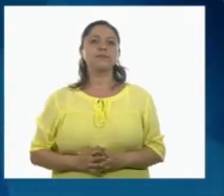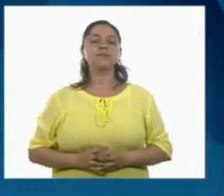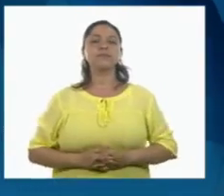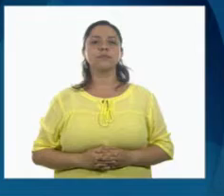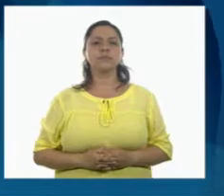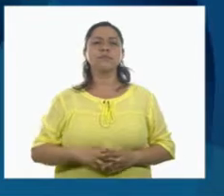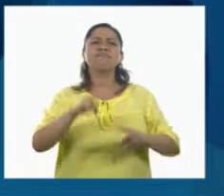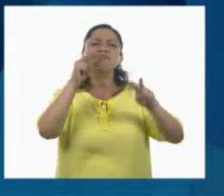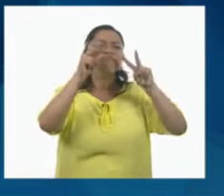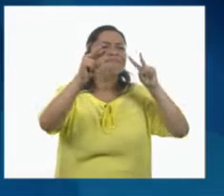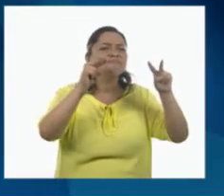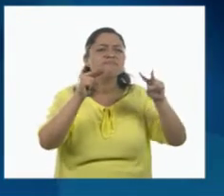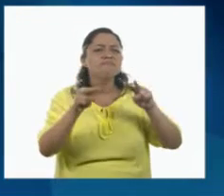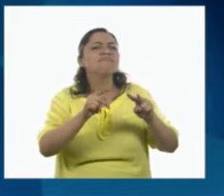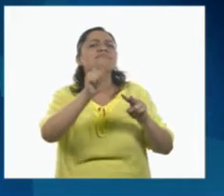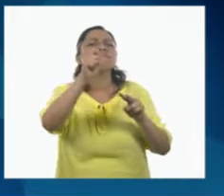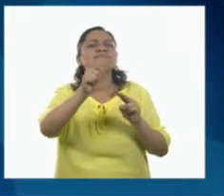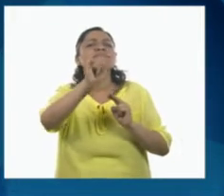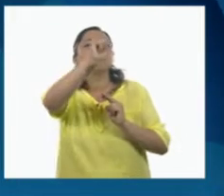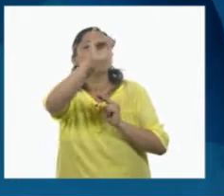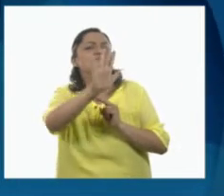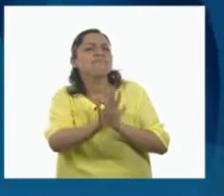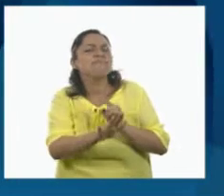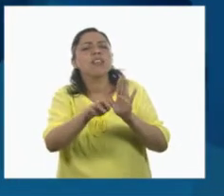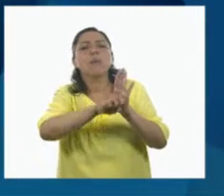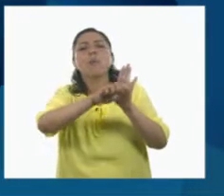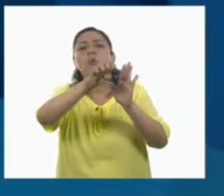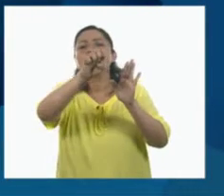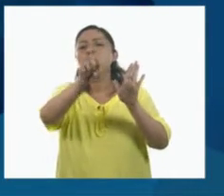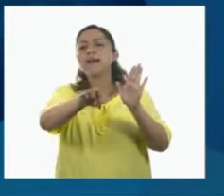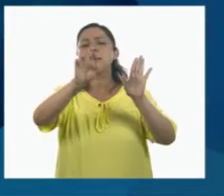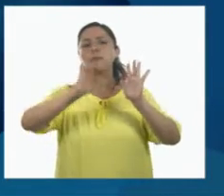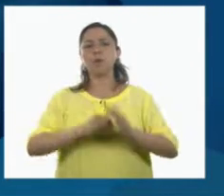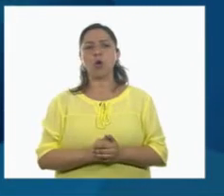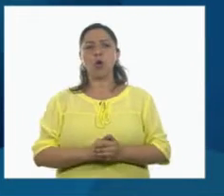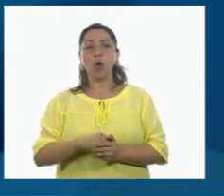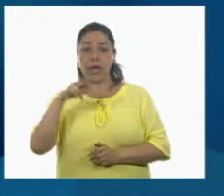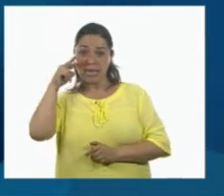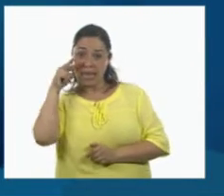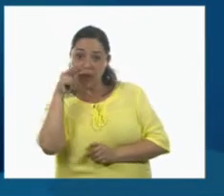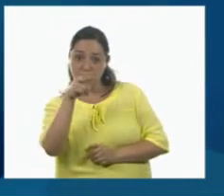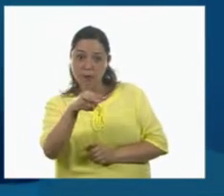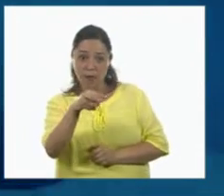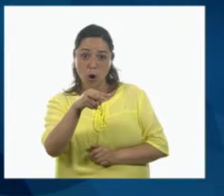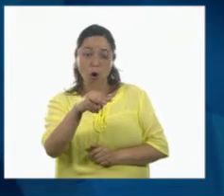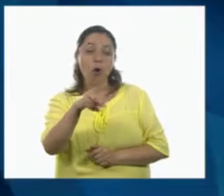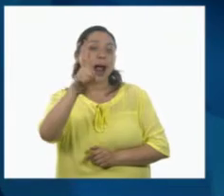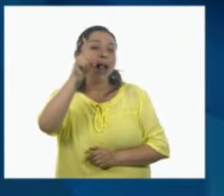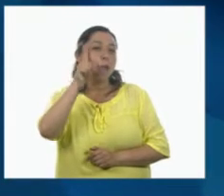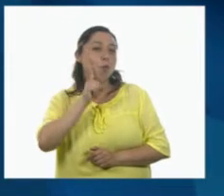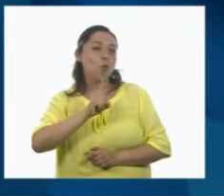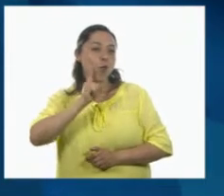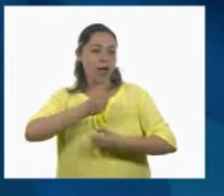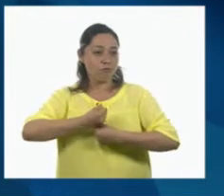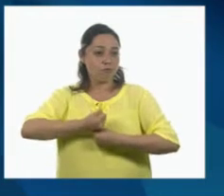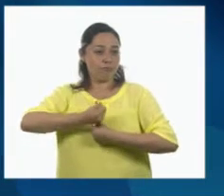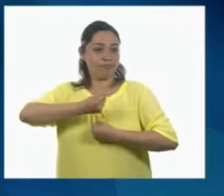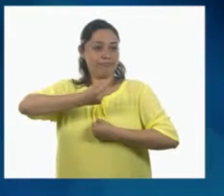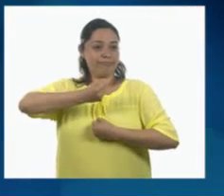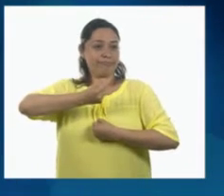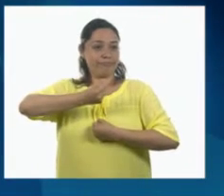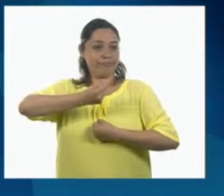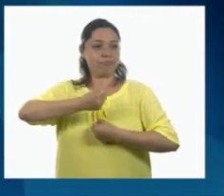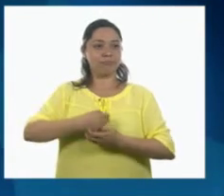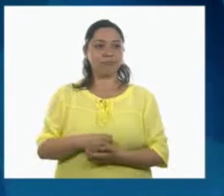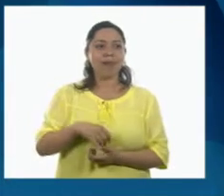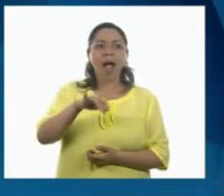¿Qué están viendo en la imagen? Por ejemplo, ¿ya vieron a la señora del paraguas? Sí.